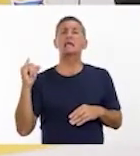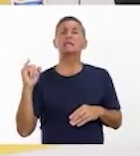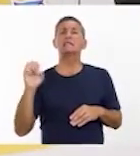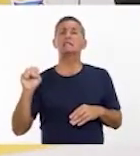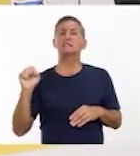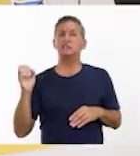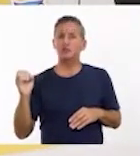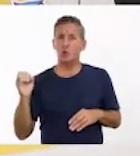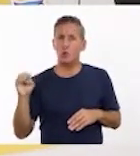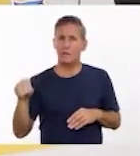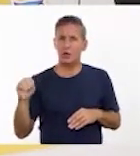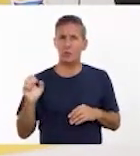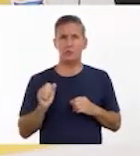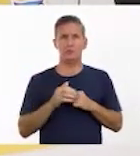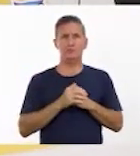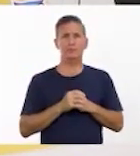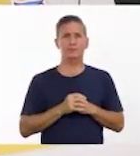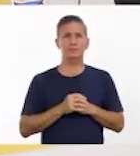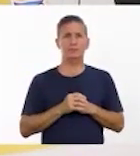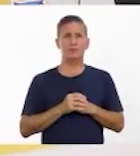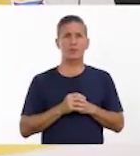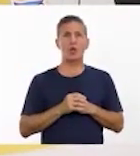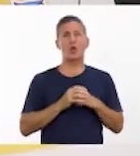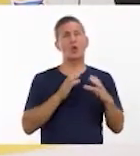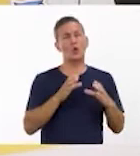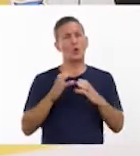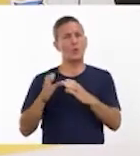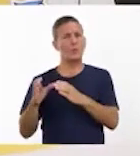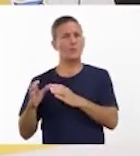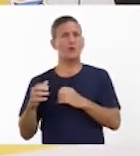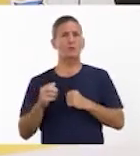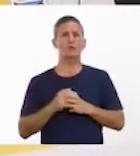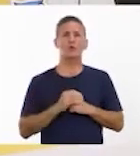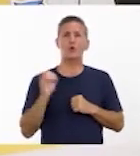y formular los compuestos orgánicos.